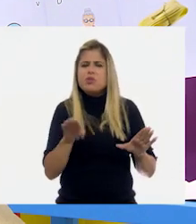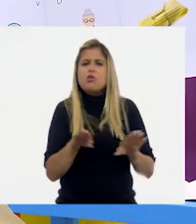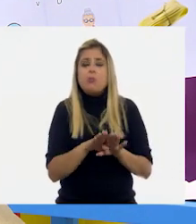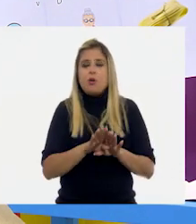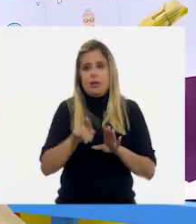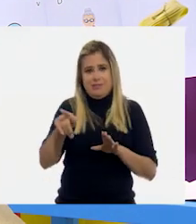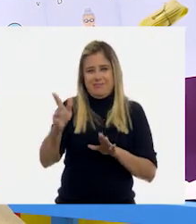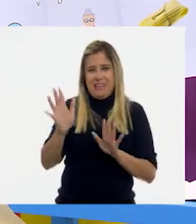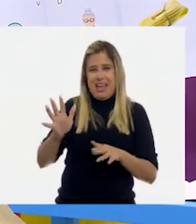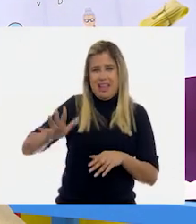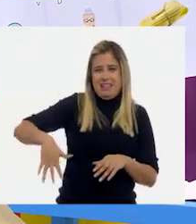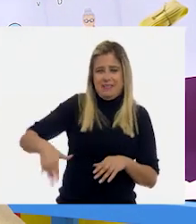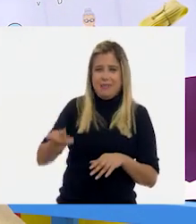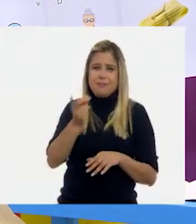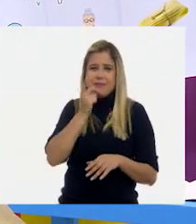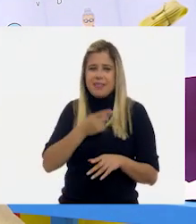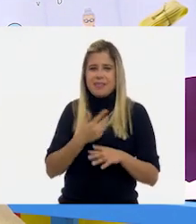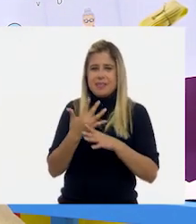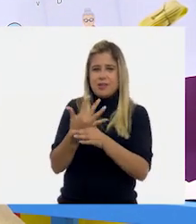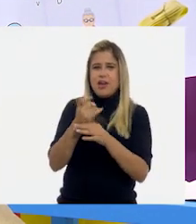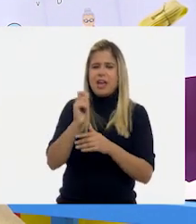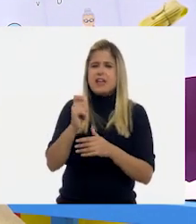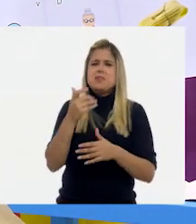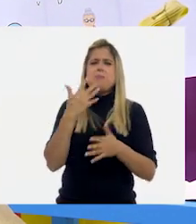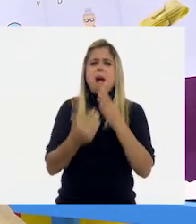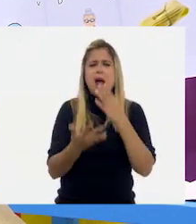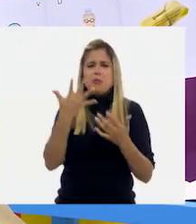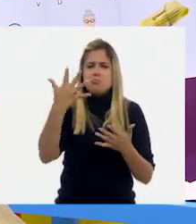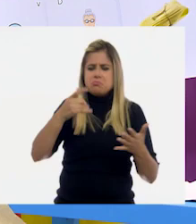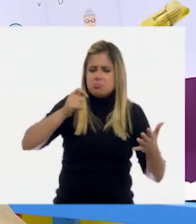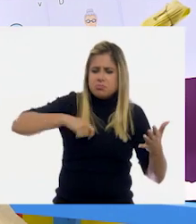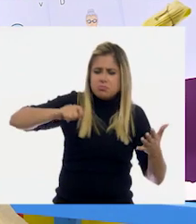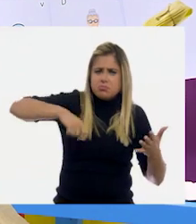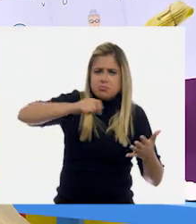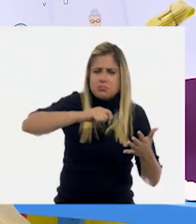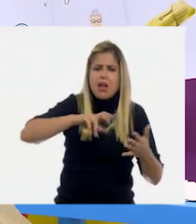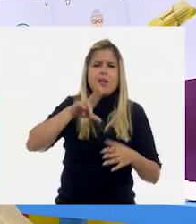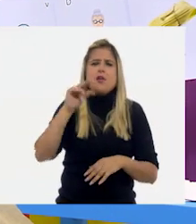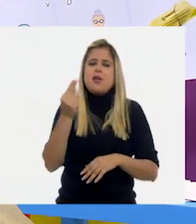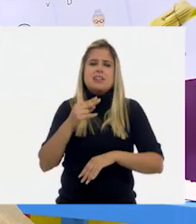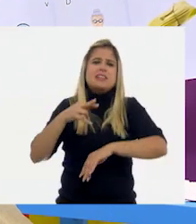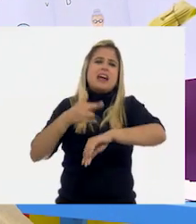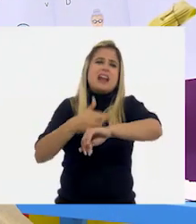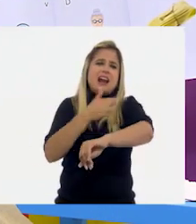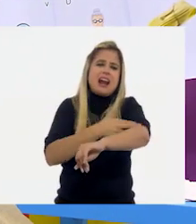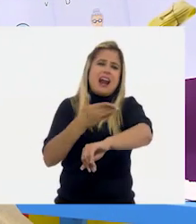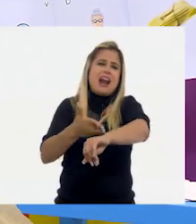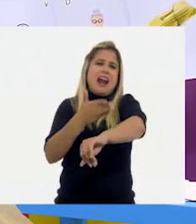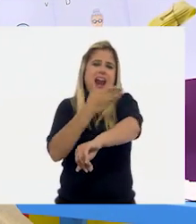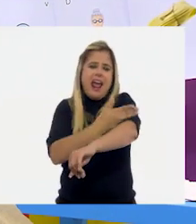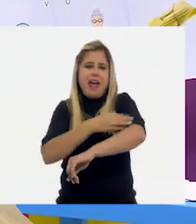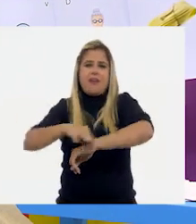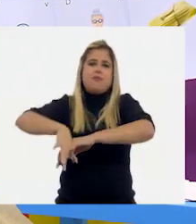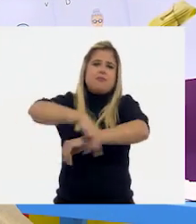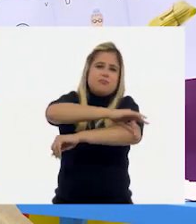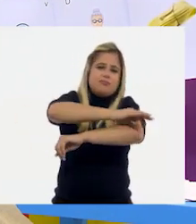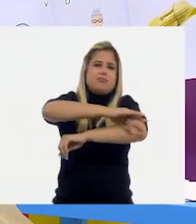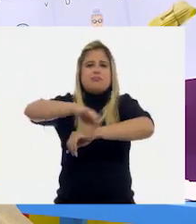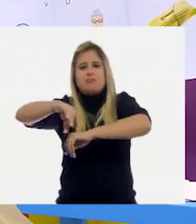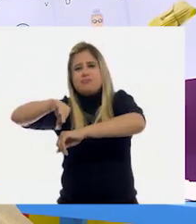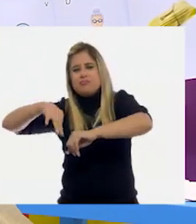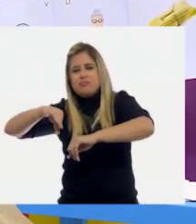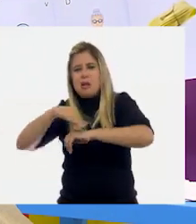dijo que puede ser de una manera libre, dibujado, sin necesidad de utilizar a lo mejor